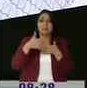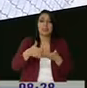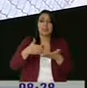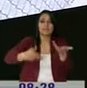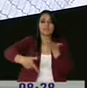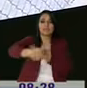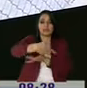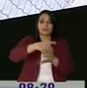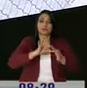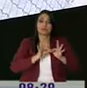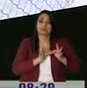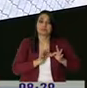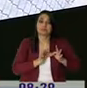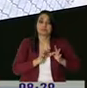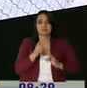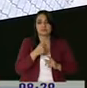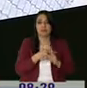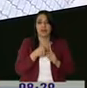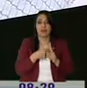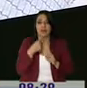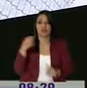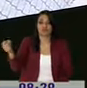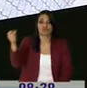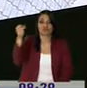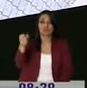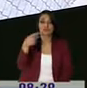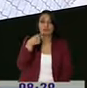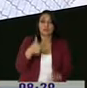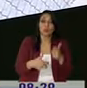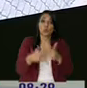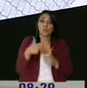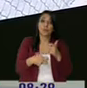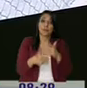lo dijo el presidente de los comerciantes, Andreita, el